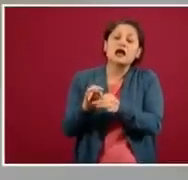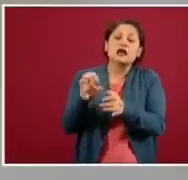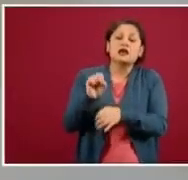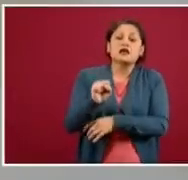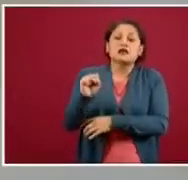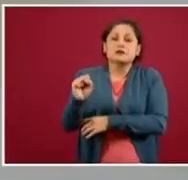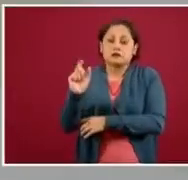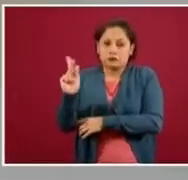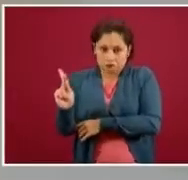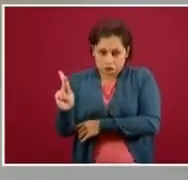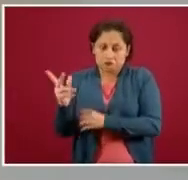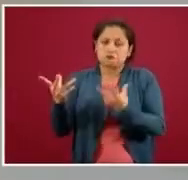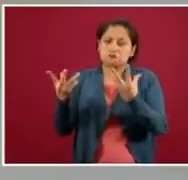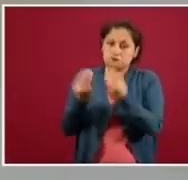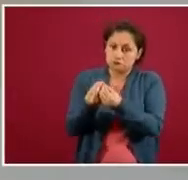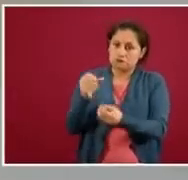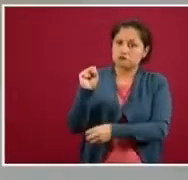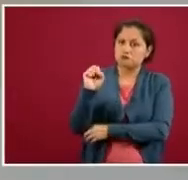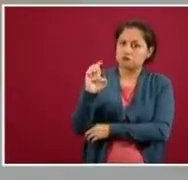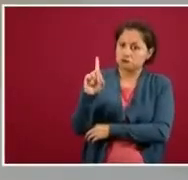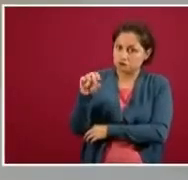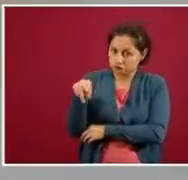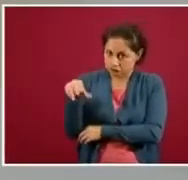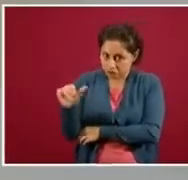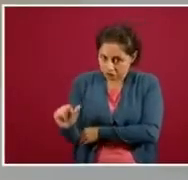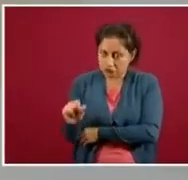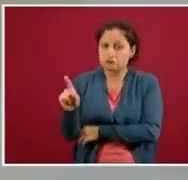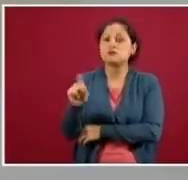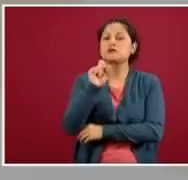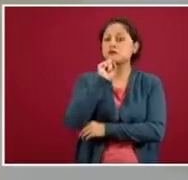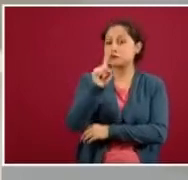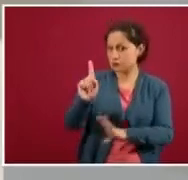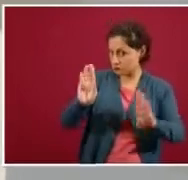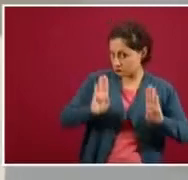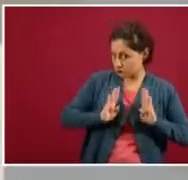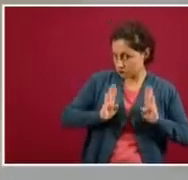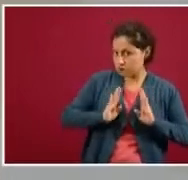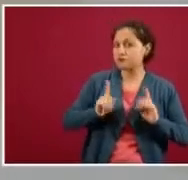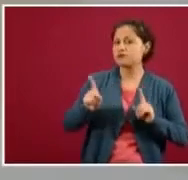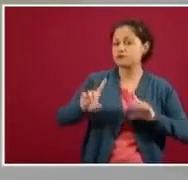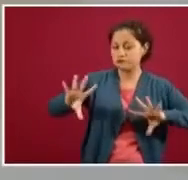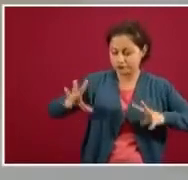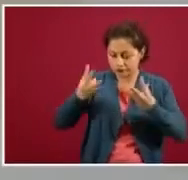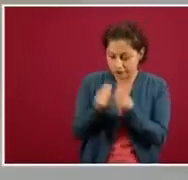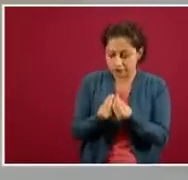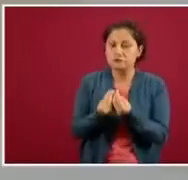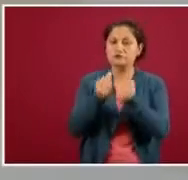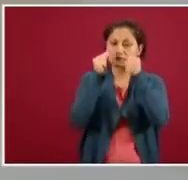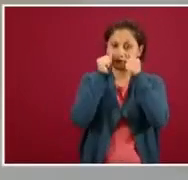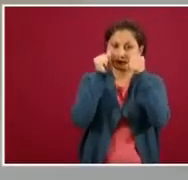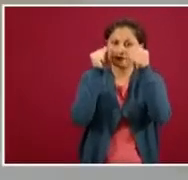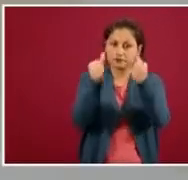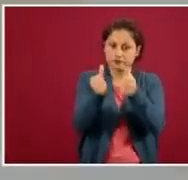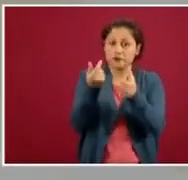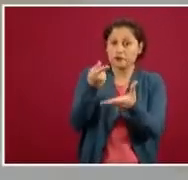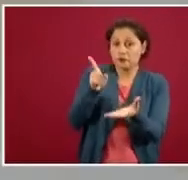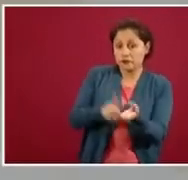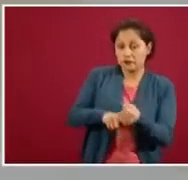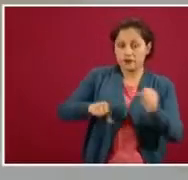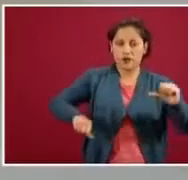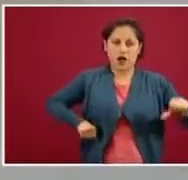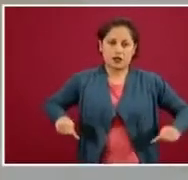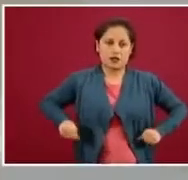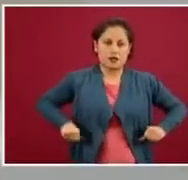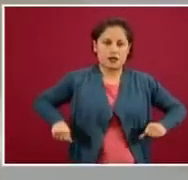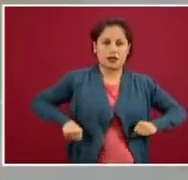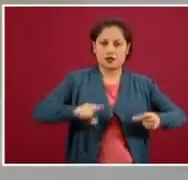Pública, también con la Guardia Nacional y también, desde luego, con las Fuerzas Armadas, hay distintos elementos para garantizar la seguridad